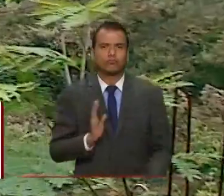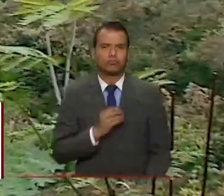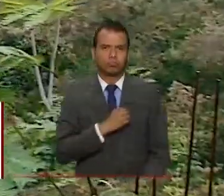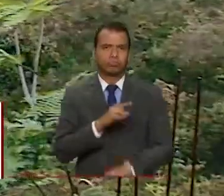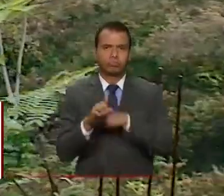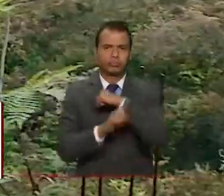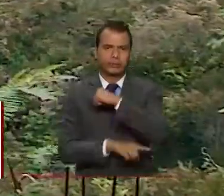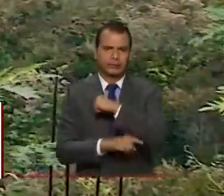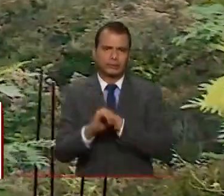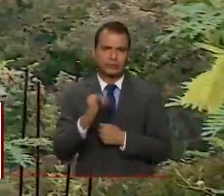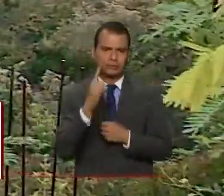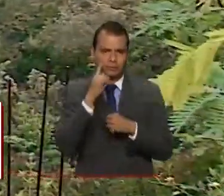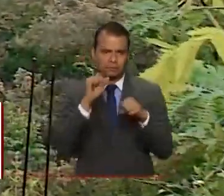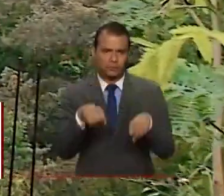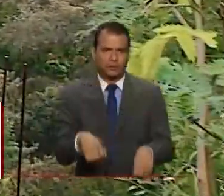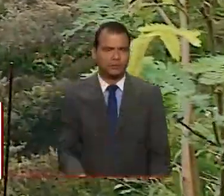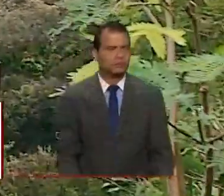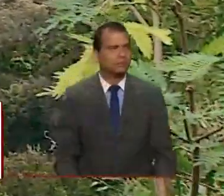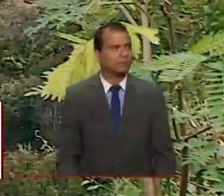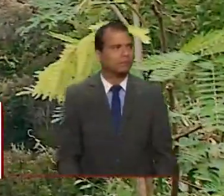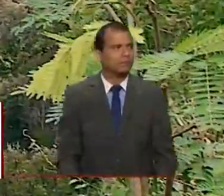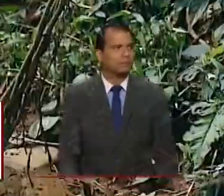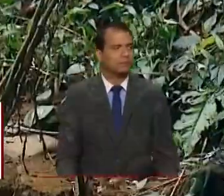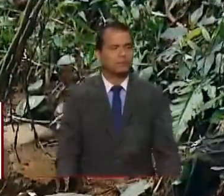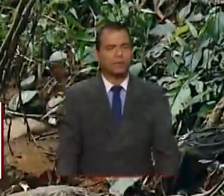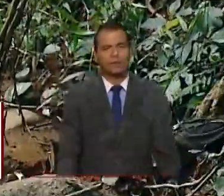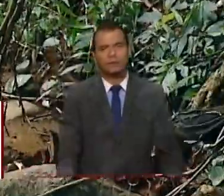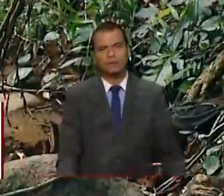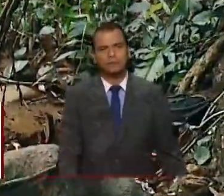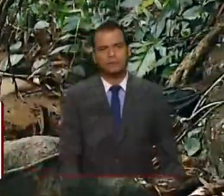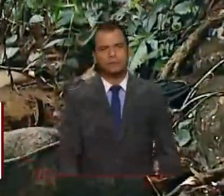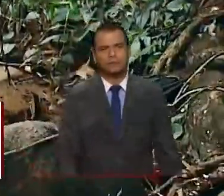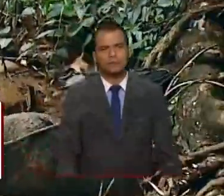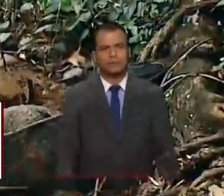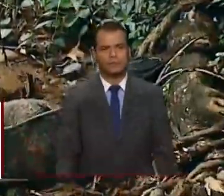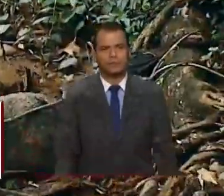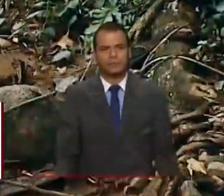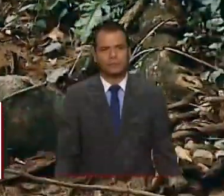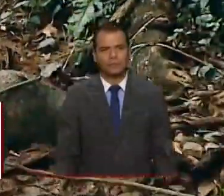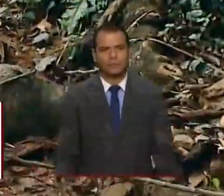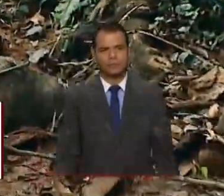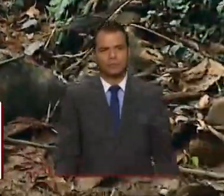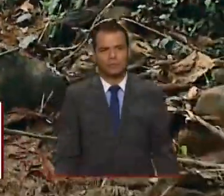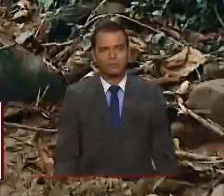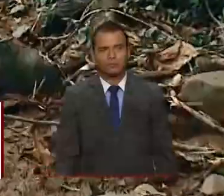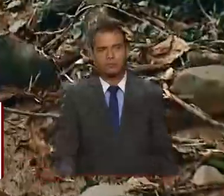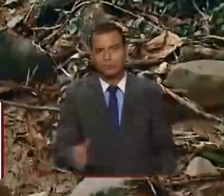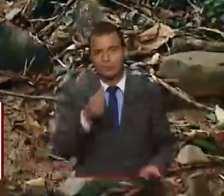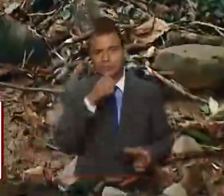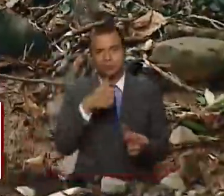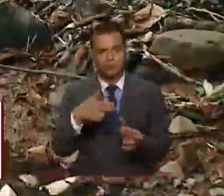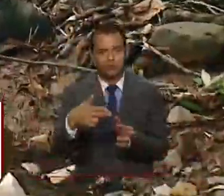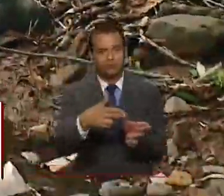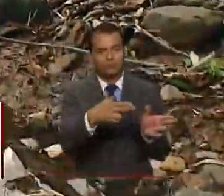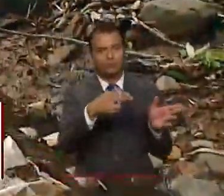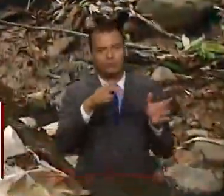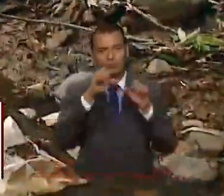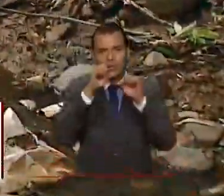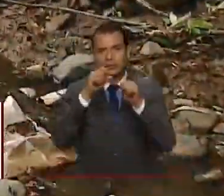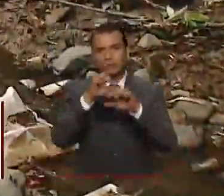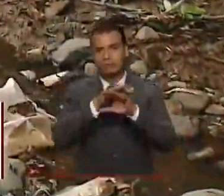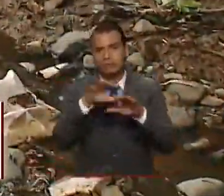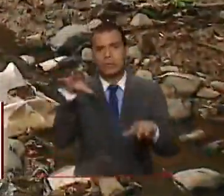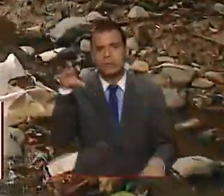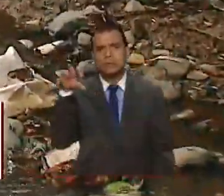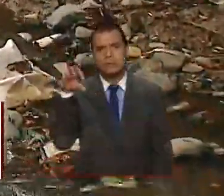Este El río Cañaveralejo está en peores condiciones,